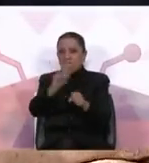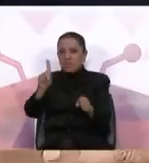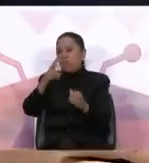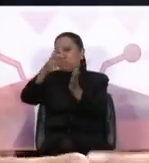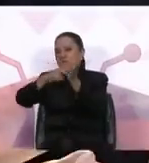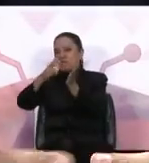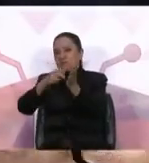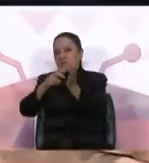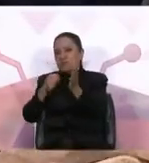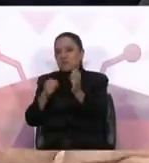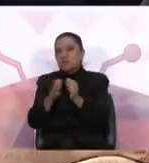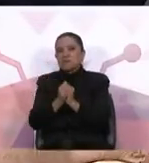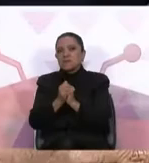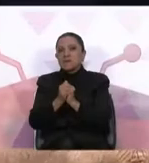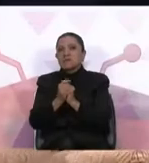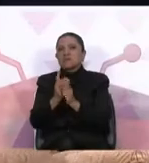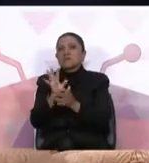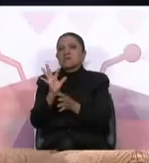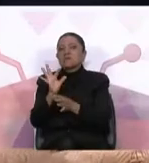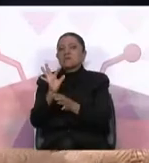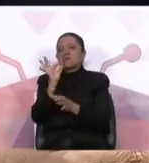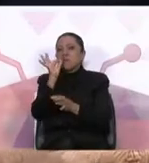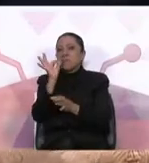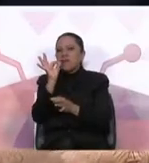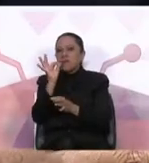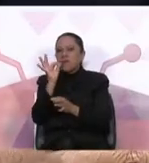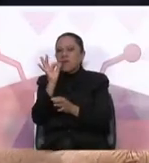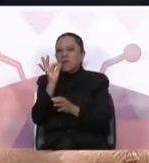hay que liberarla amor